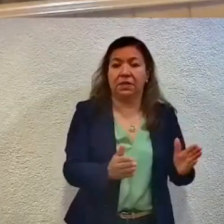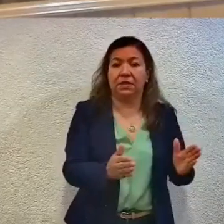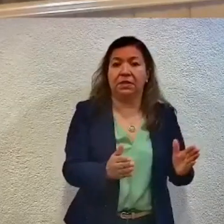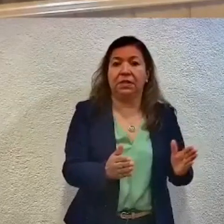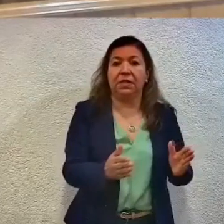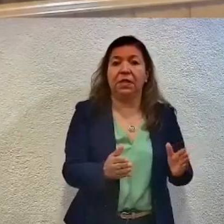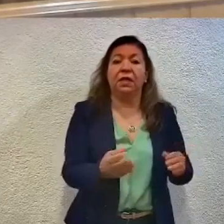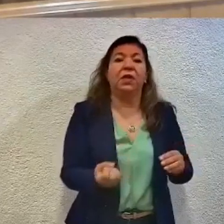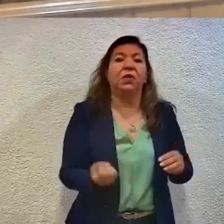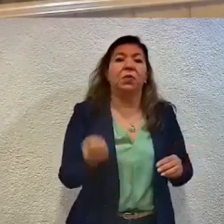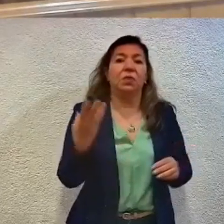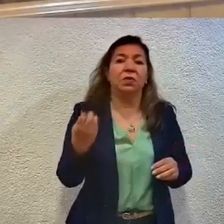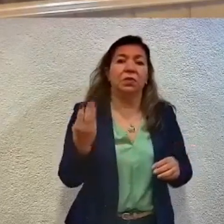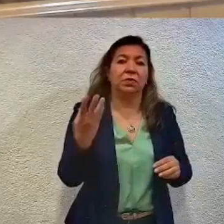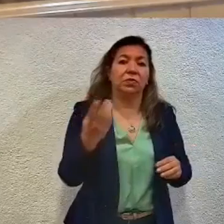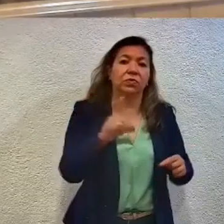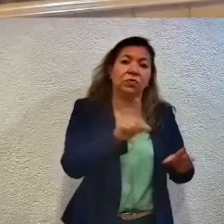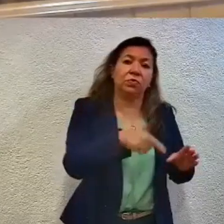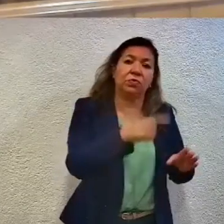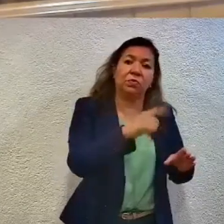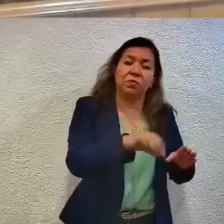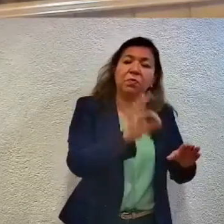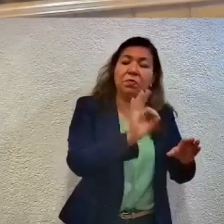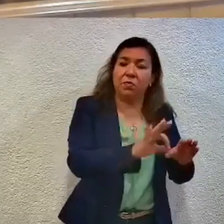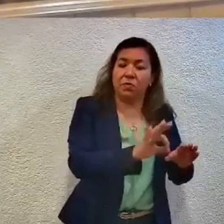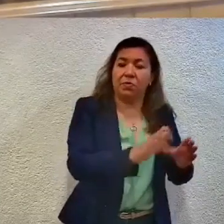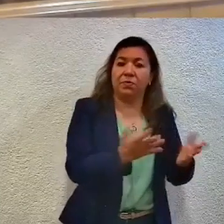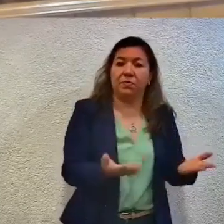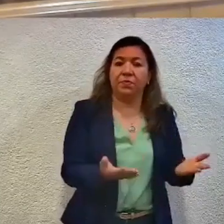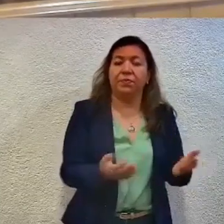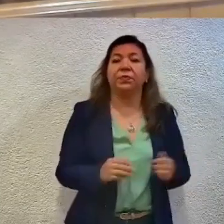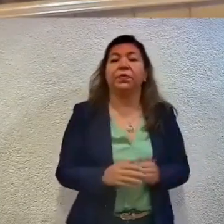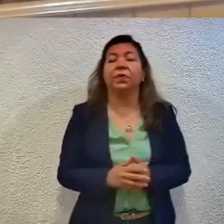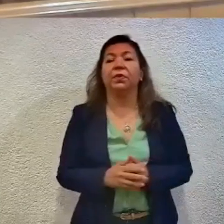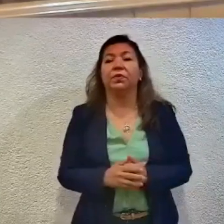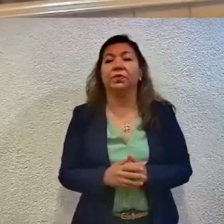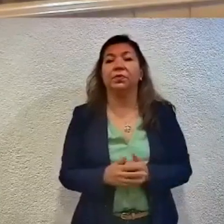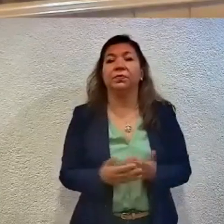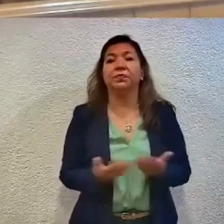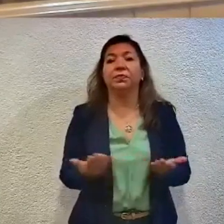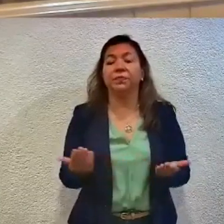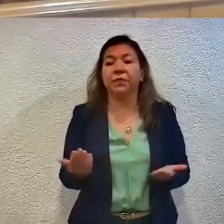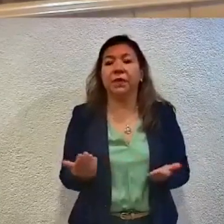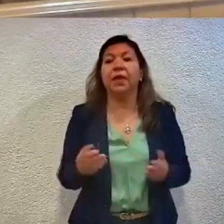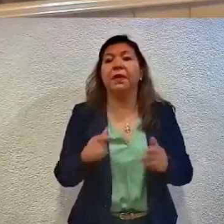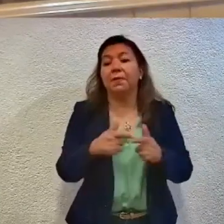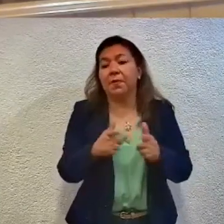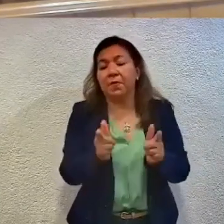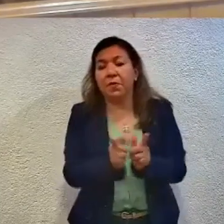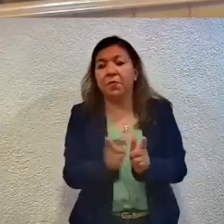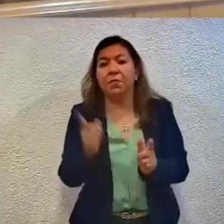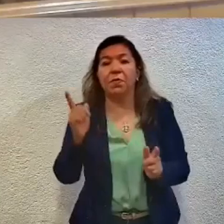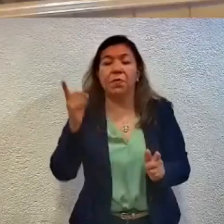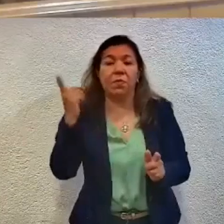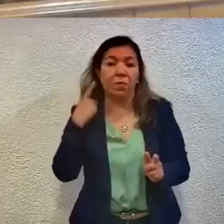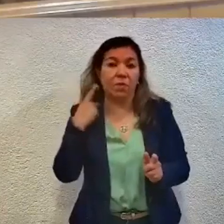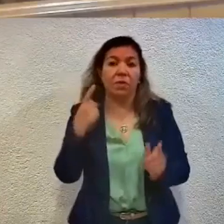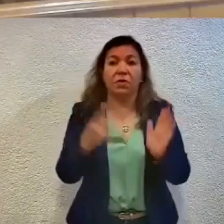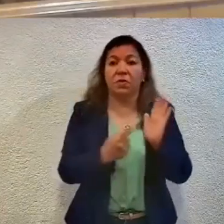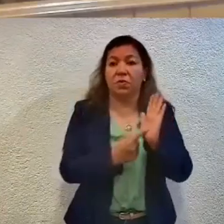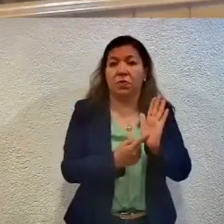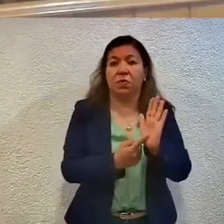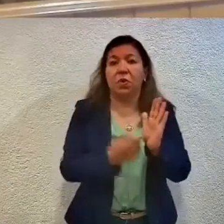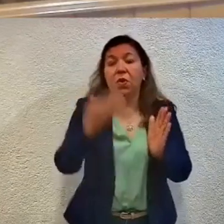las casillas plasmadas en su escrito de 8 de junio, fue porque era un hecho superviniente, pues el partido